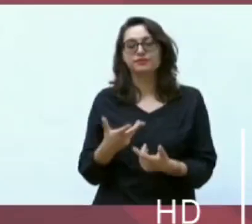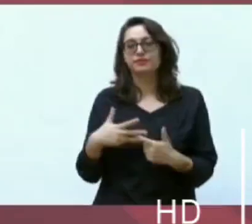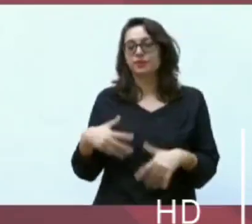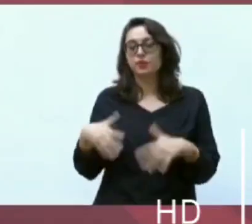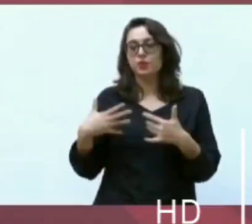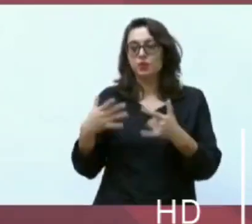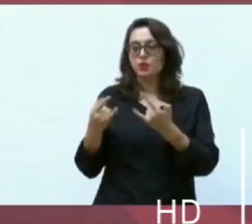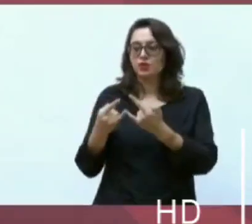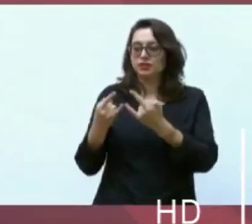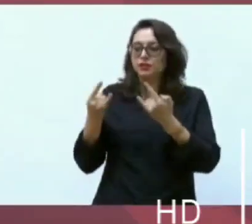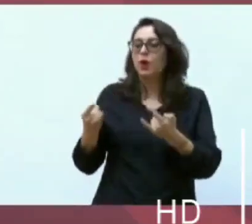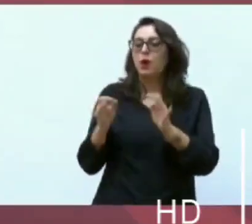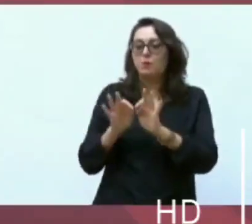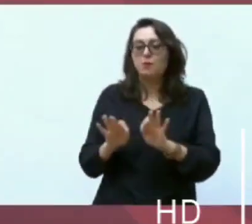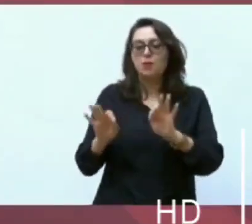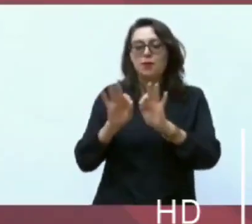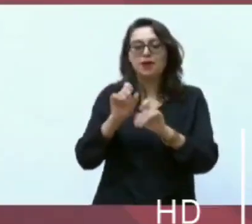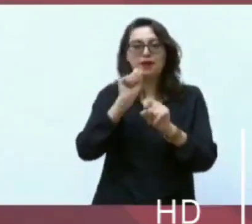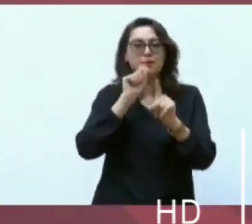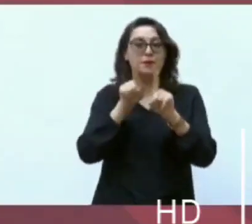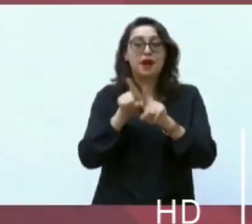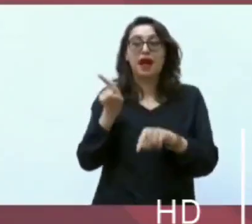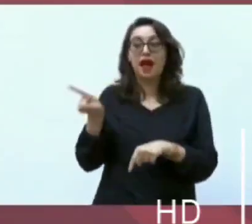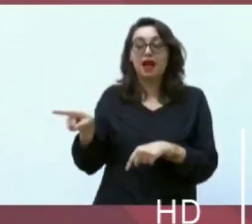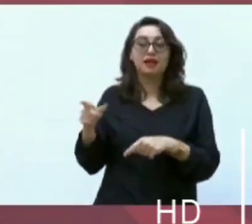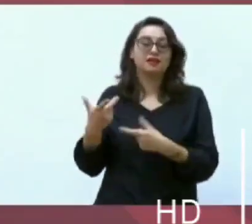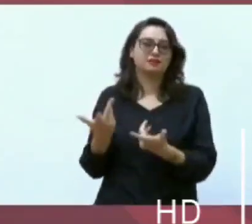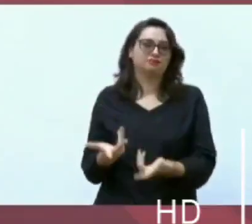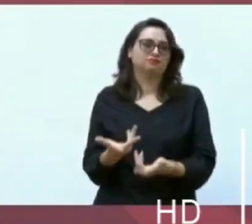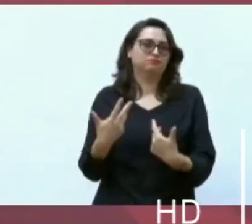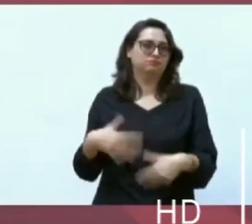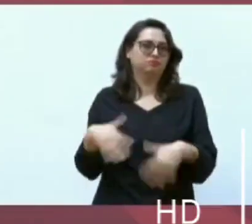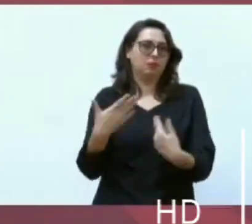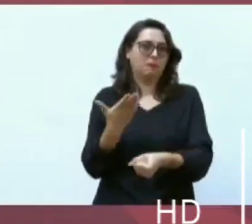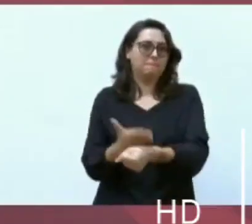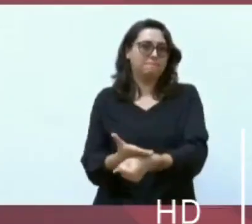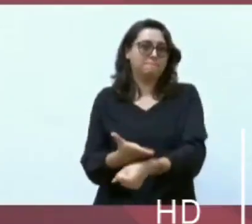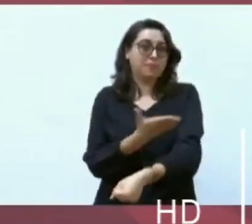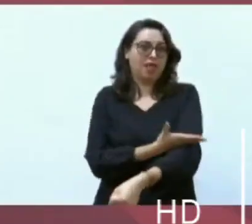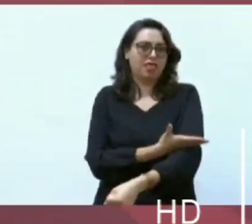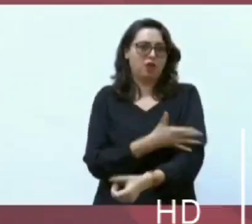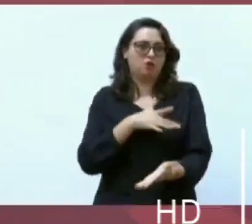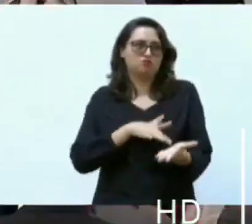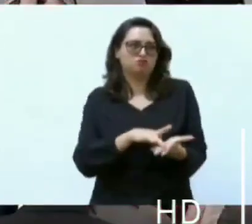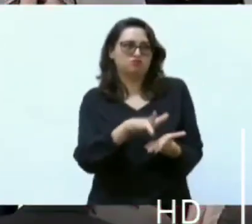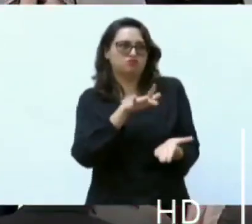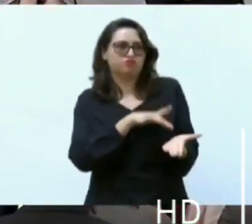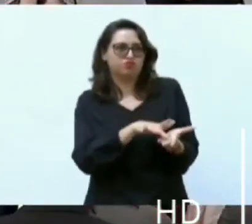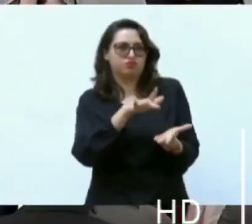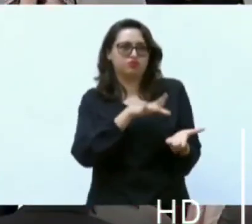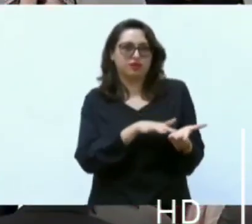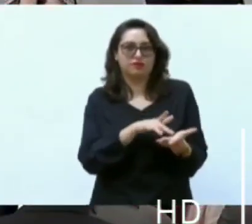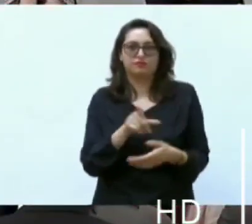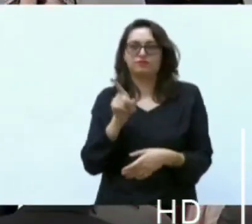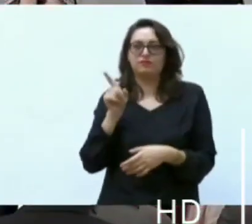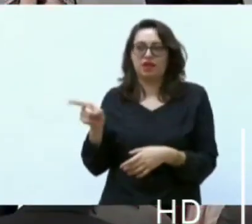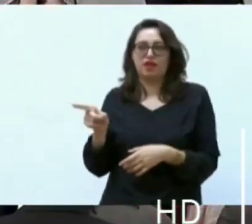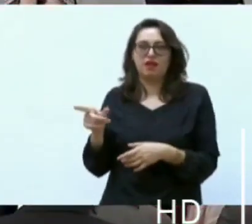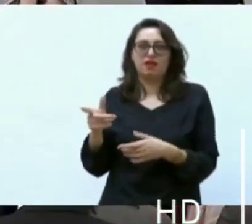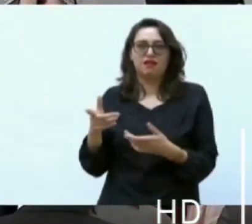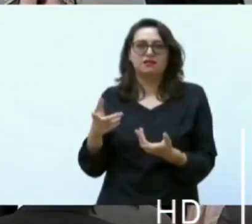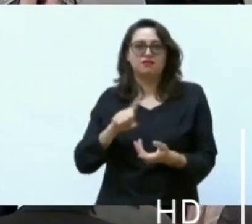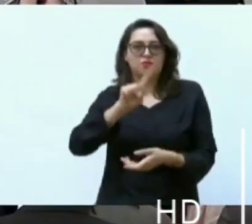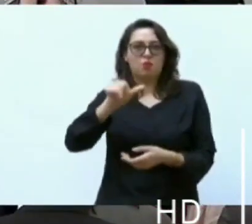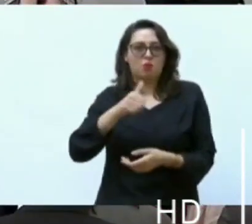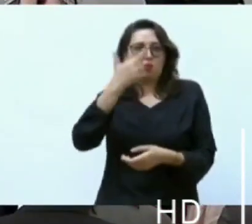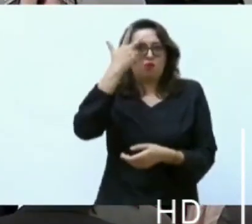historia porque él fue maderista y estuvo en la cárcel cuando la dictadura